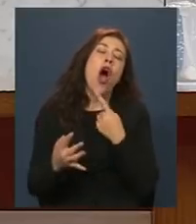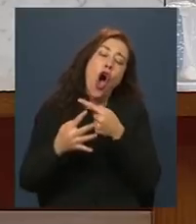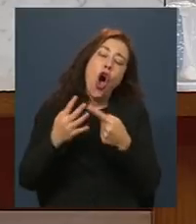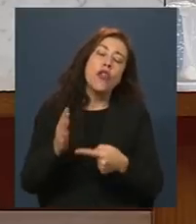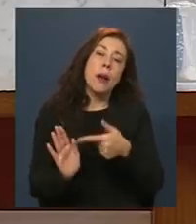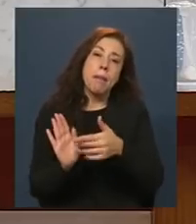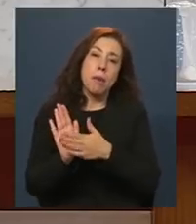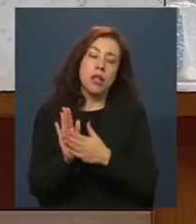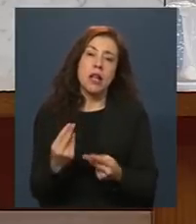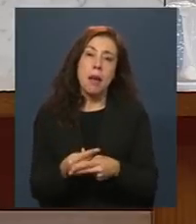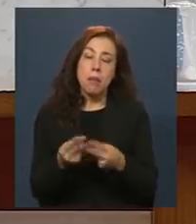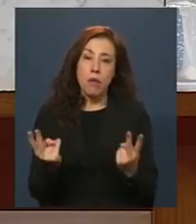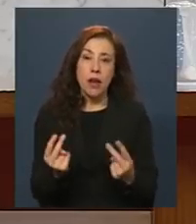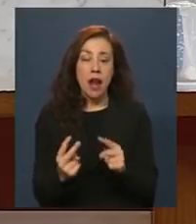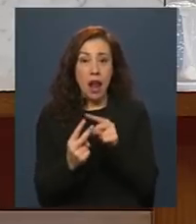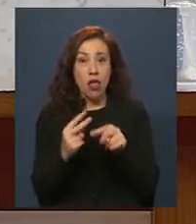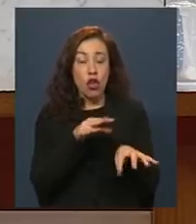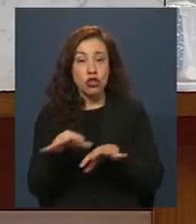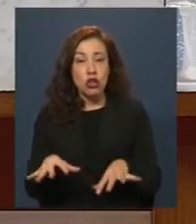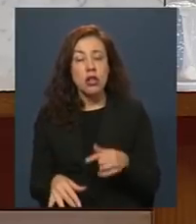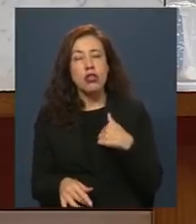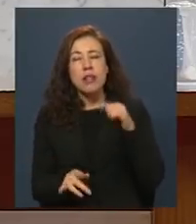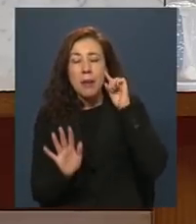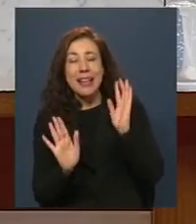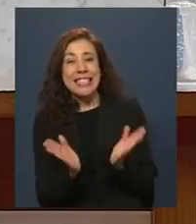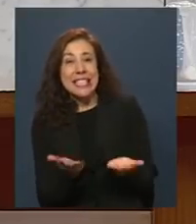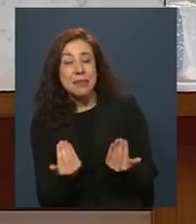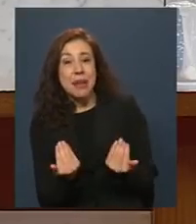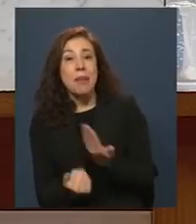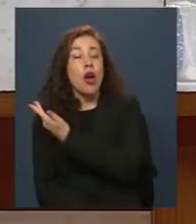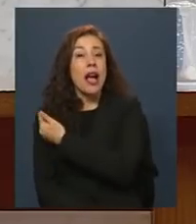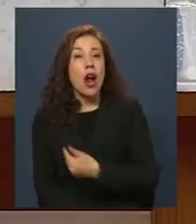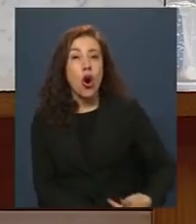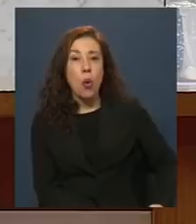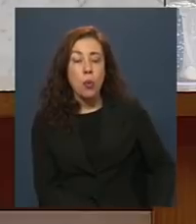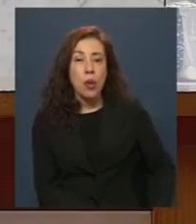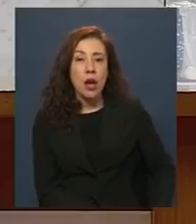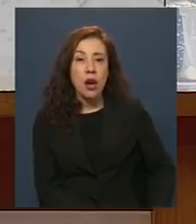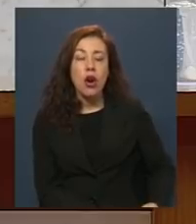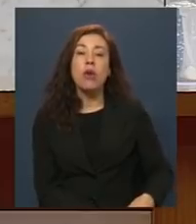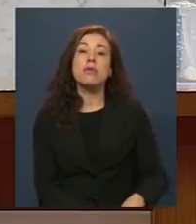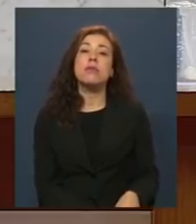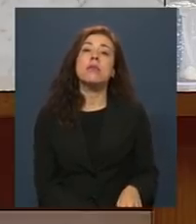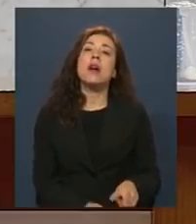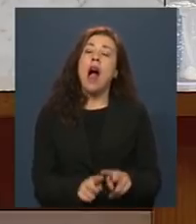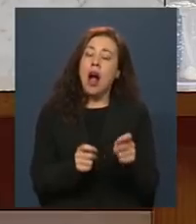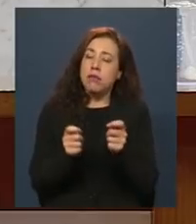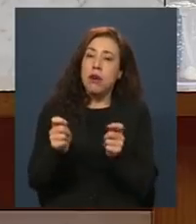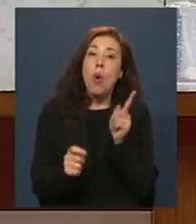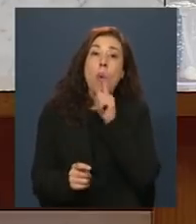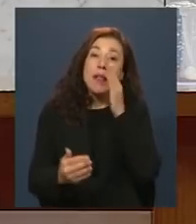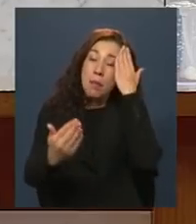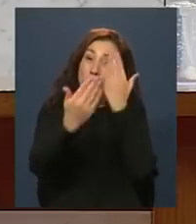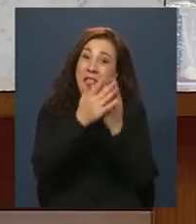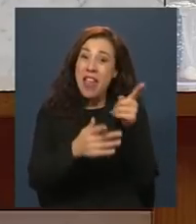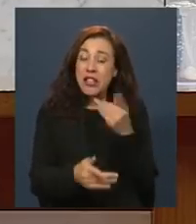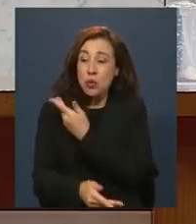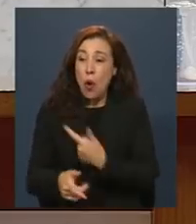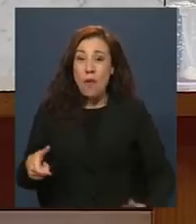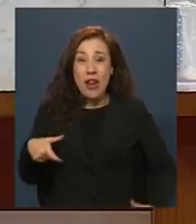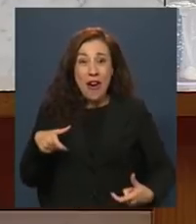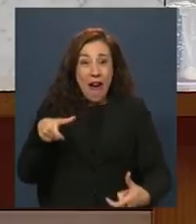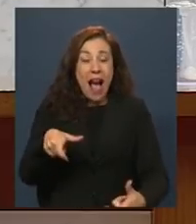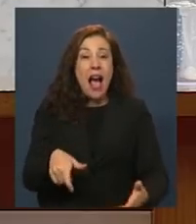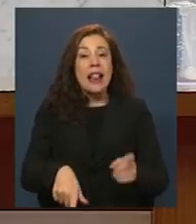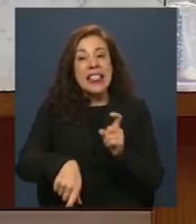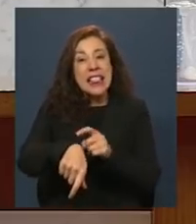públicas. En ambos aspectos abrigamos la expectativa de que el Ejecutivo gobierne hasta el último día de su mandato,